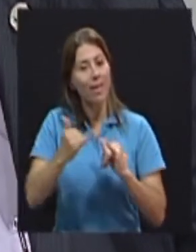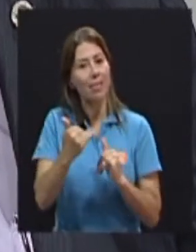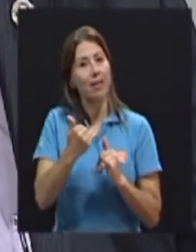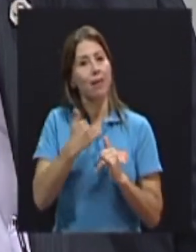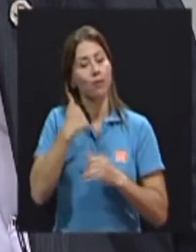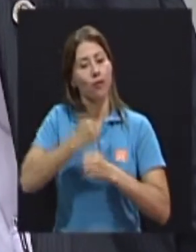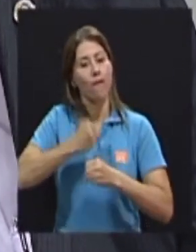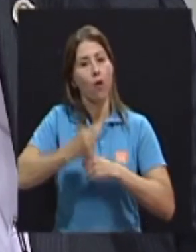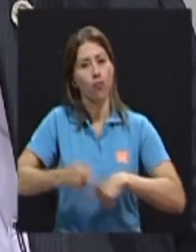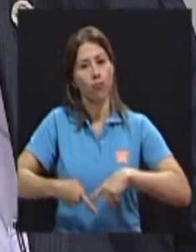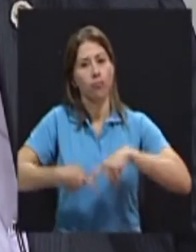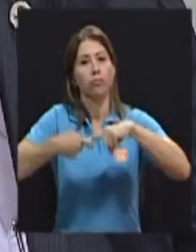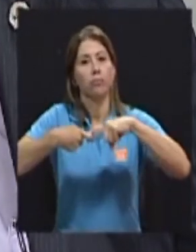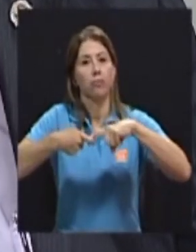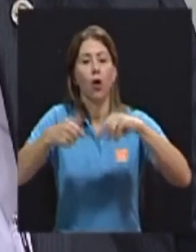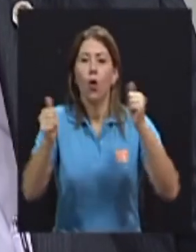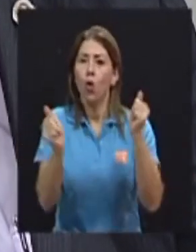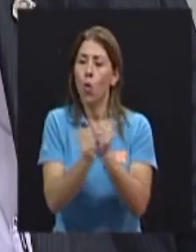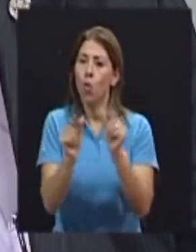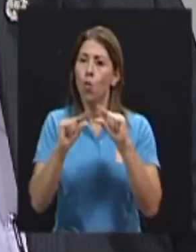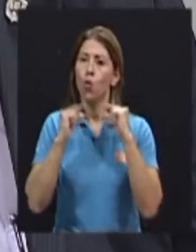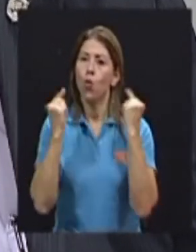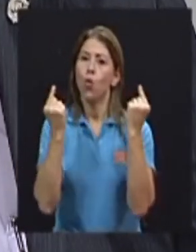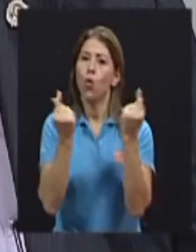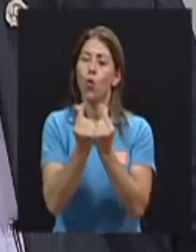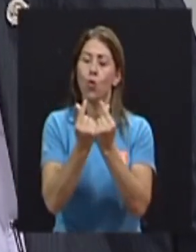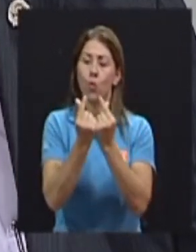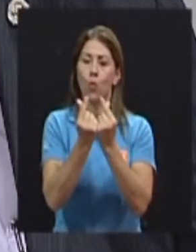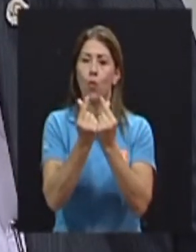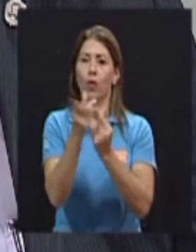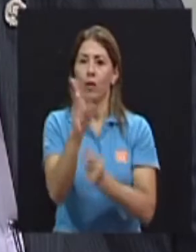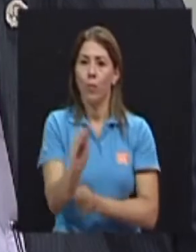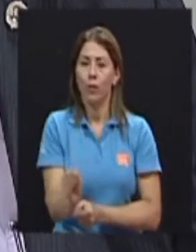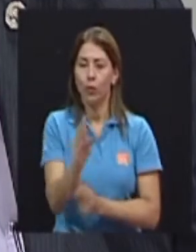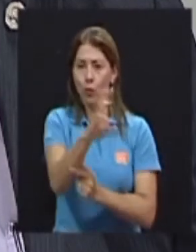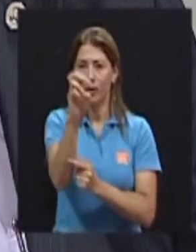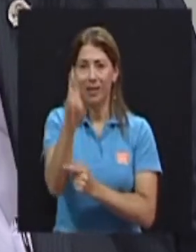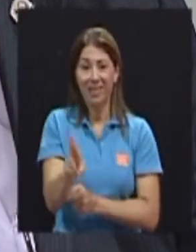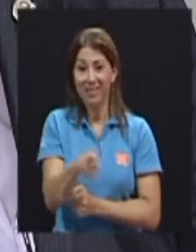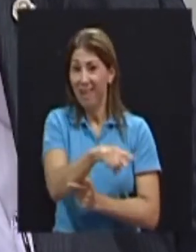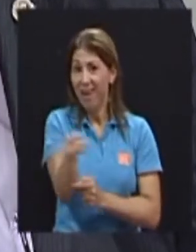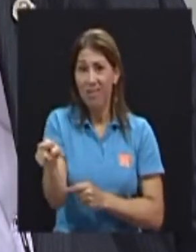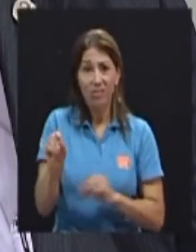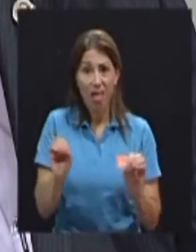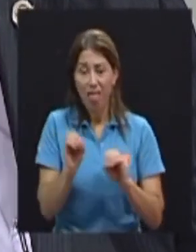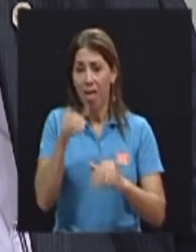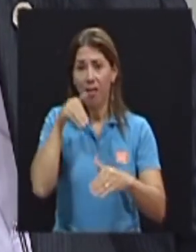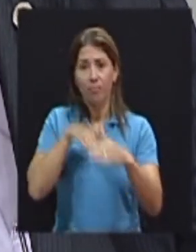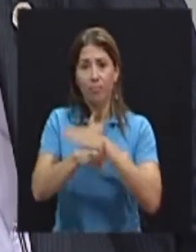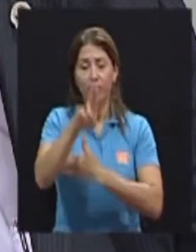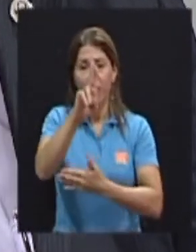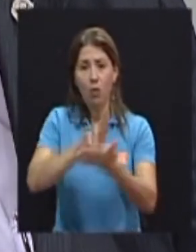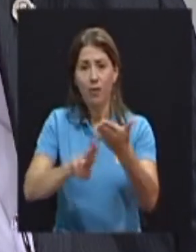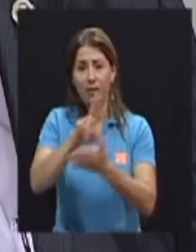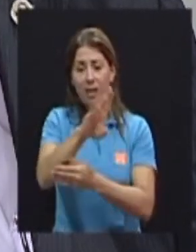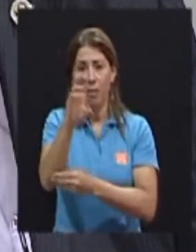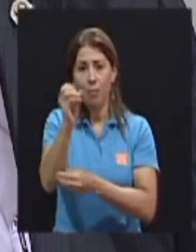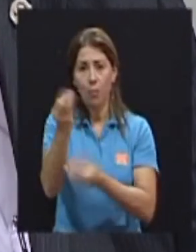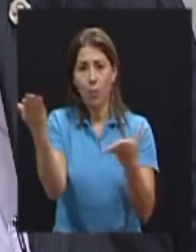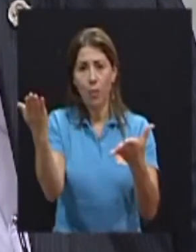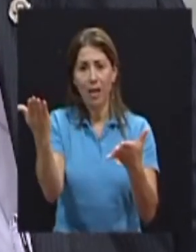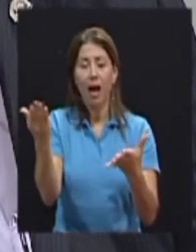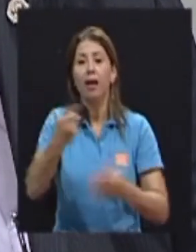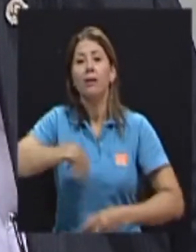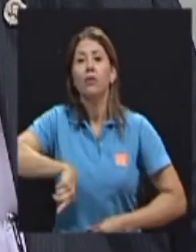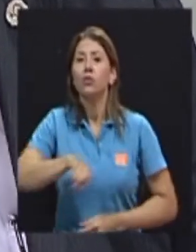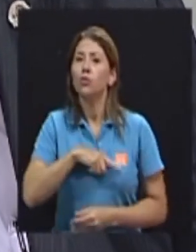importante de la población costarricense, de la juventud costarricense que no tiene acceso a la educación pública. Seguimos teniendo una enorme deuda con